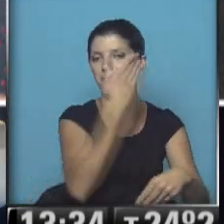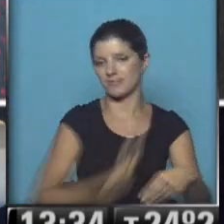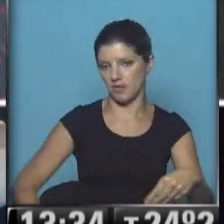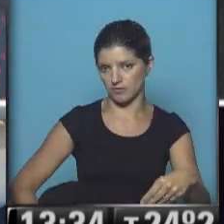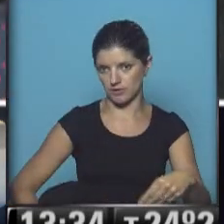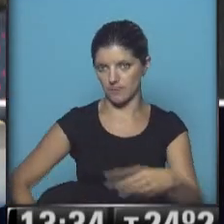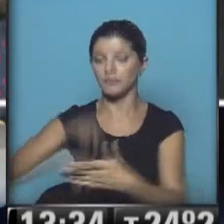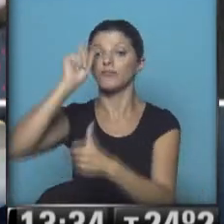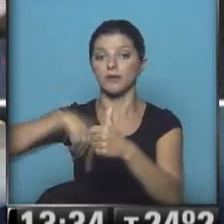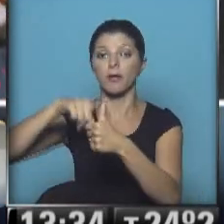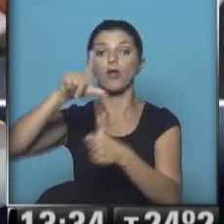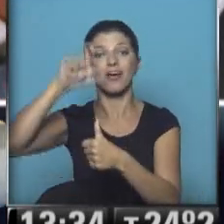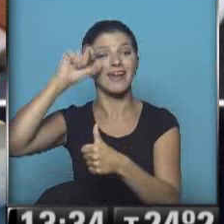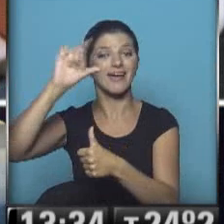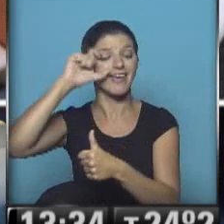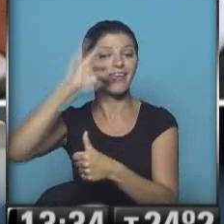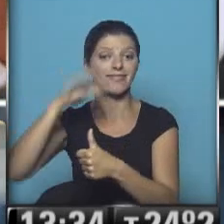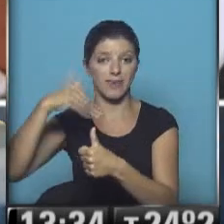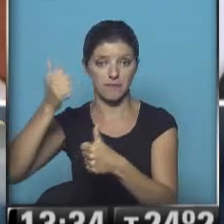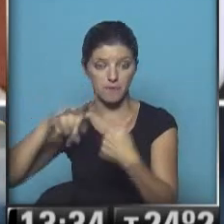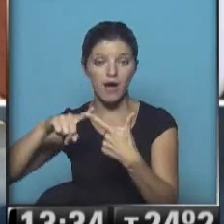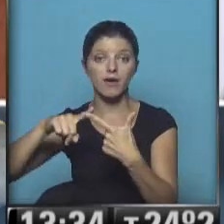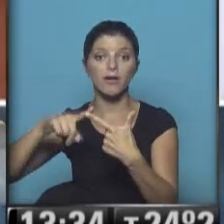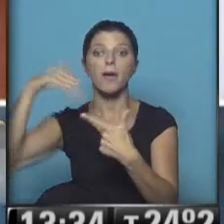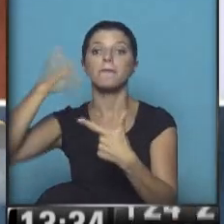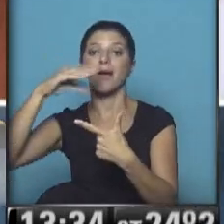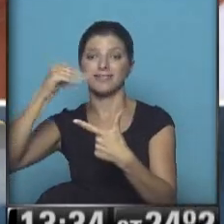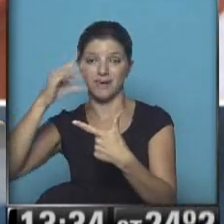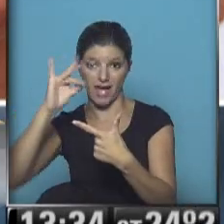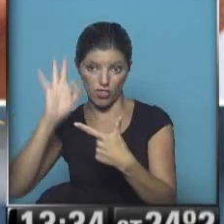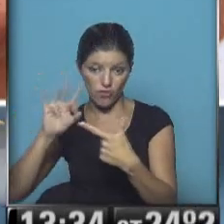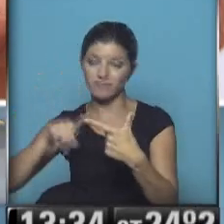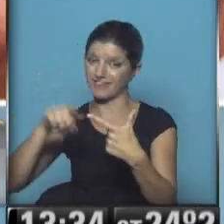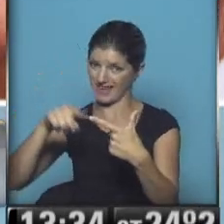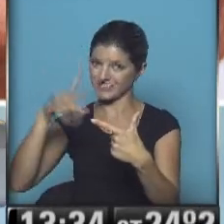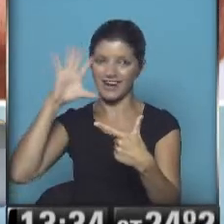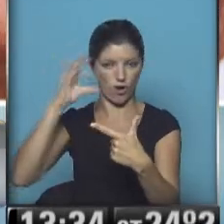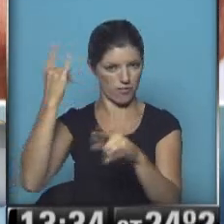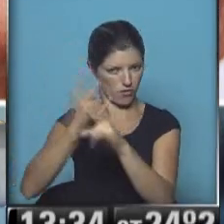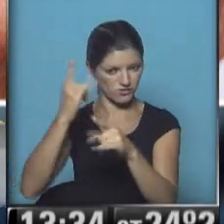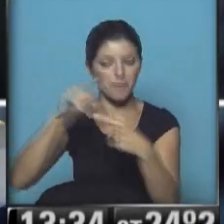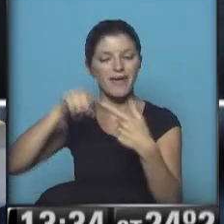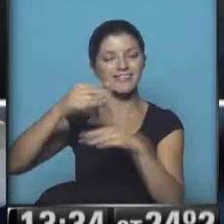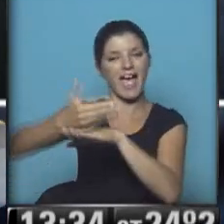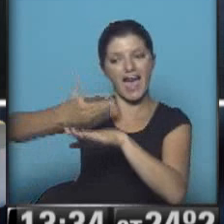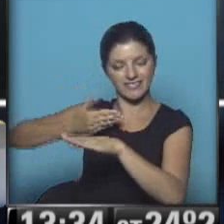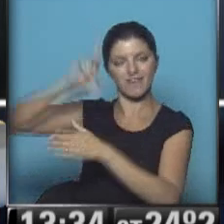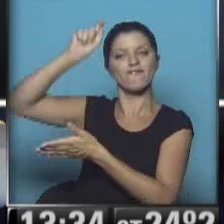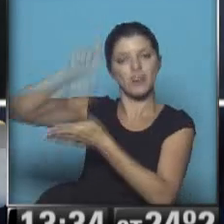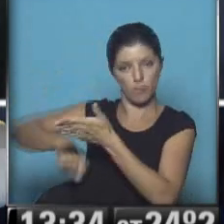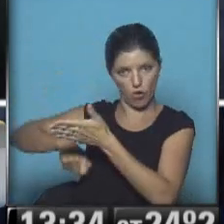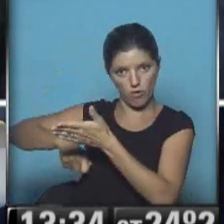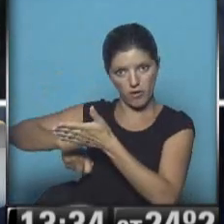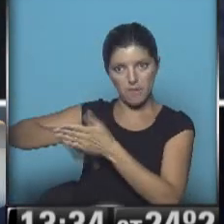firmado por Antonio Ledesma María Corina Machado que siempre que recordar que fue una de las que firmó el acta de